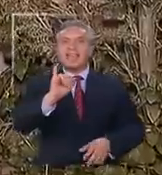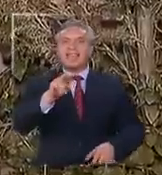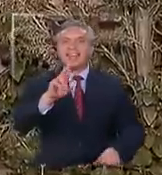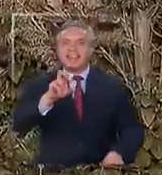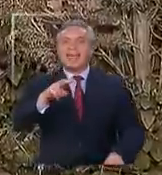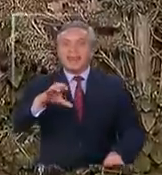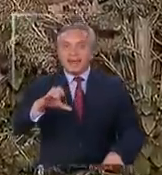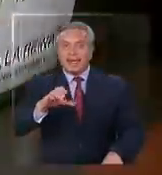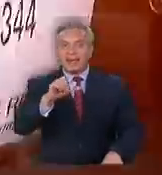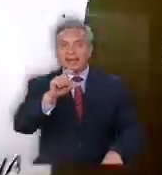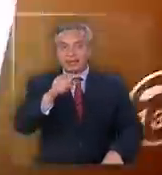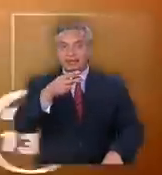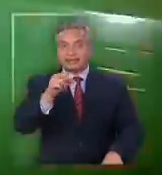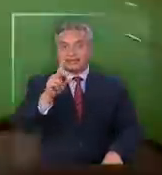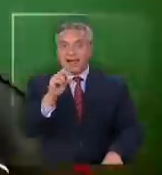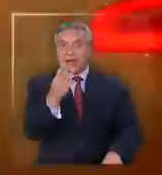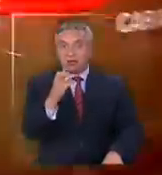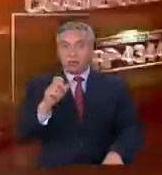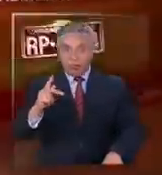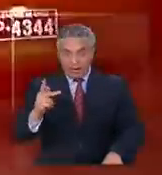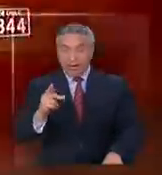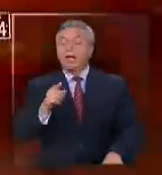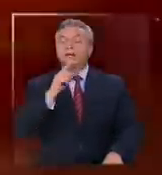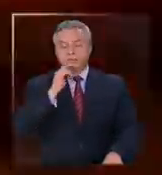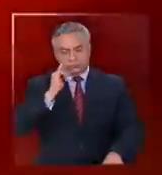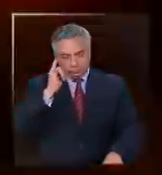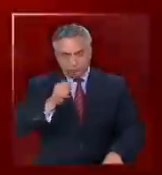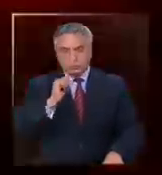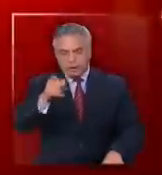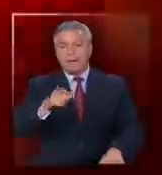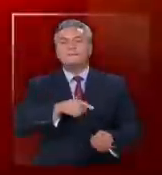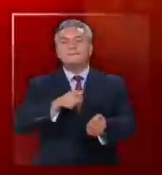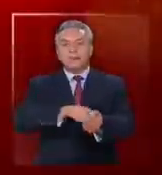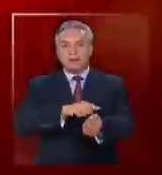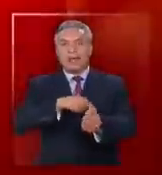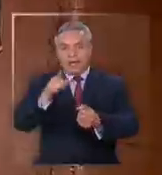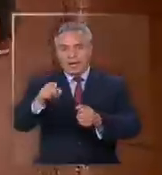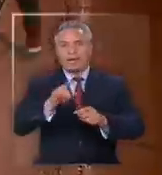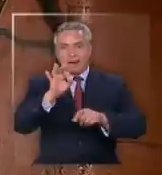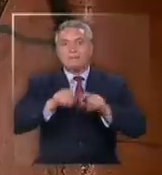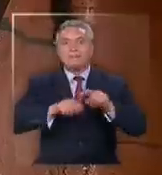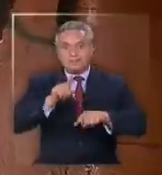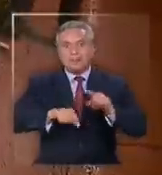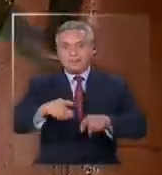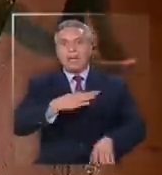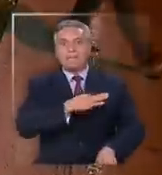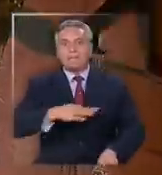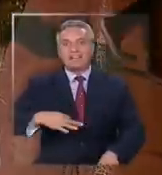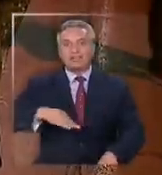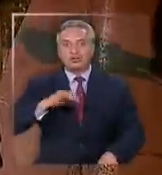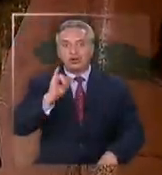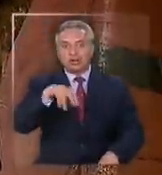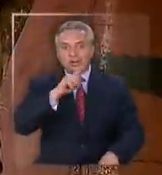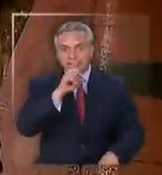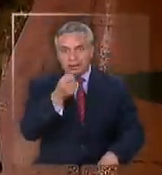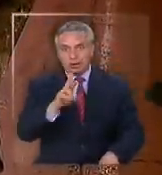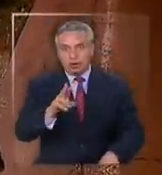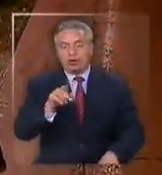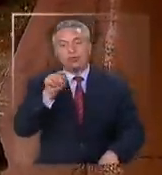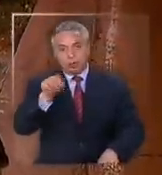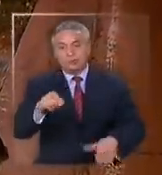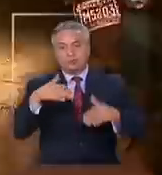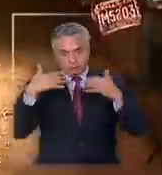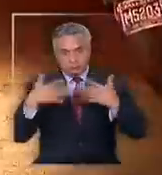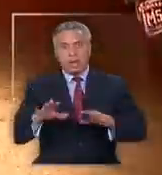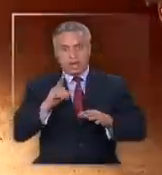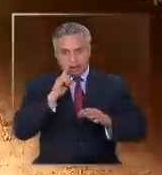ministro? Sí, efectivamente, es prima familiar del ministro del Interior, la cual se encuentran todos, gracias